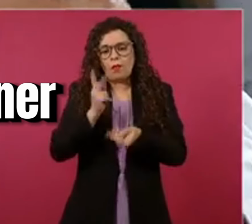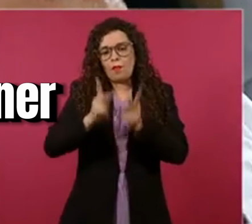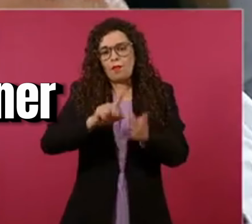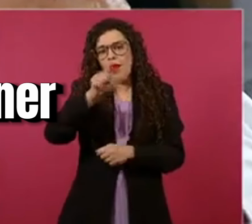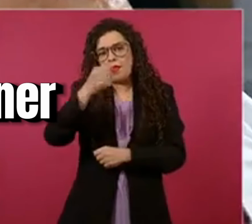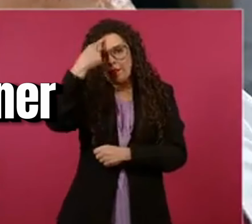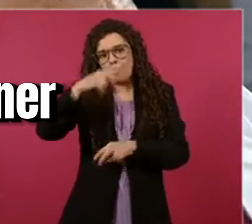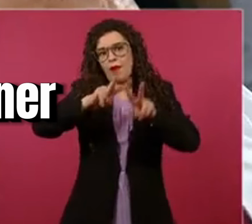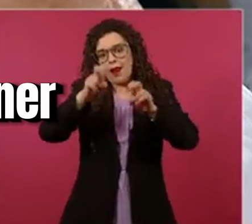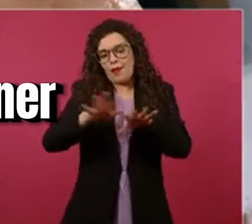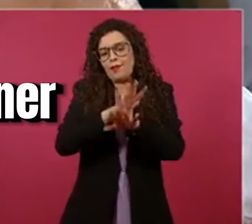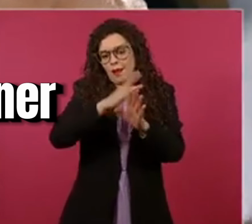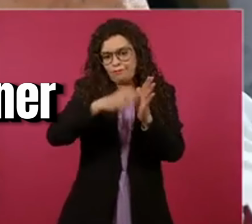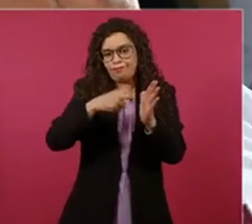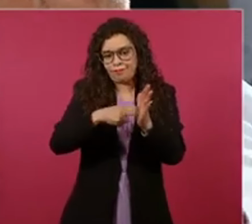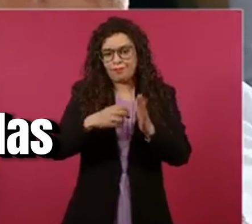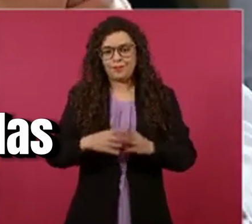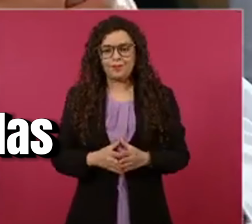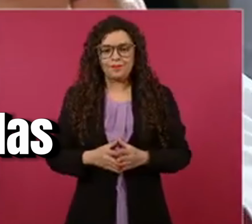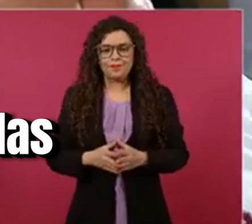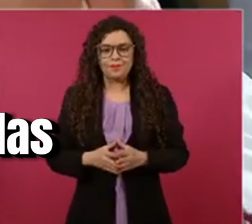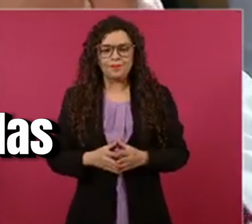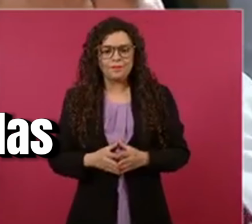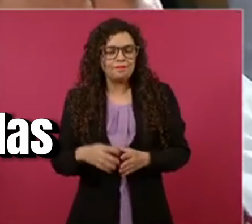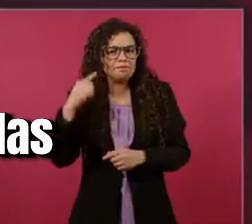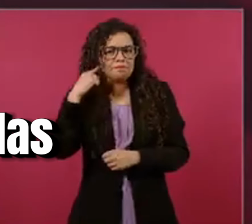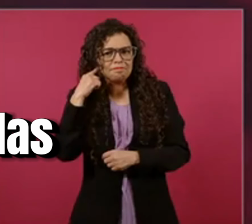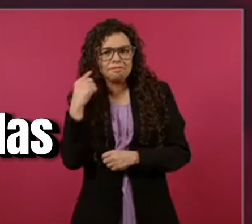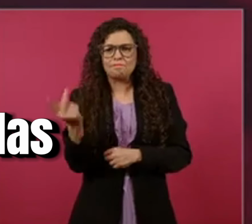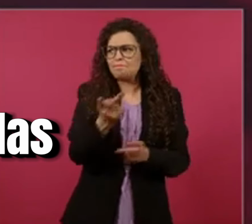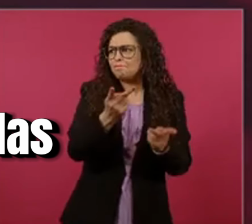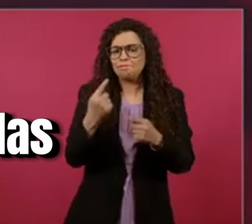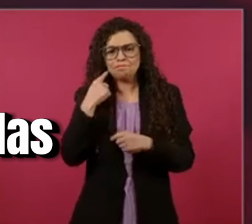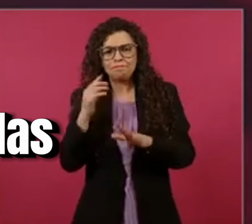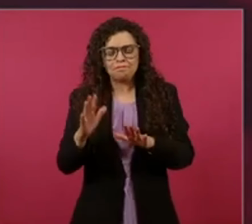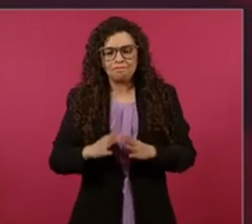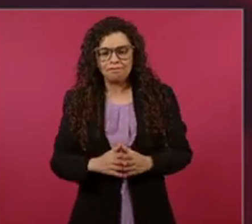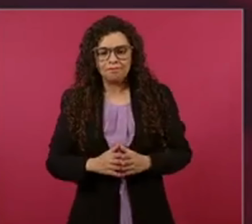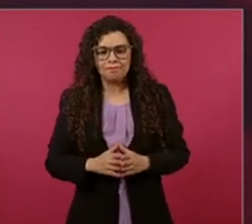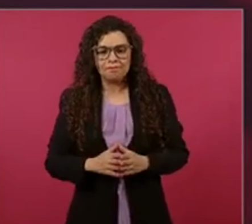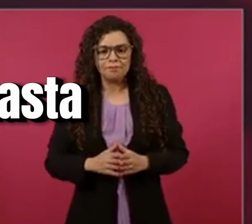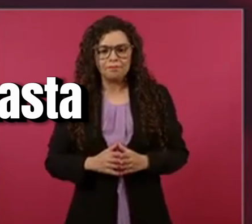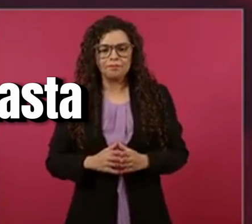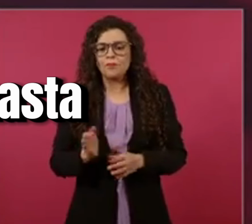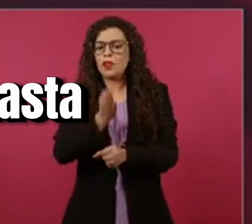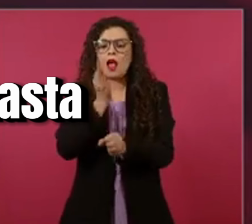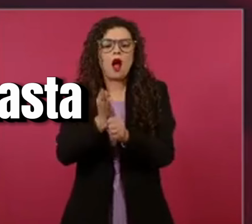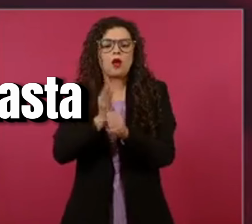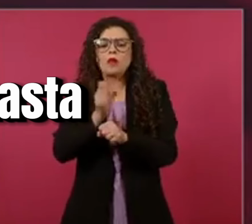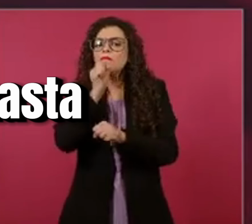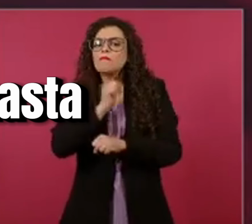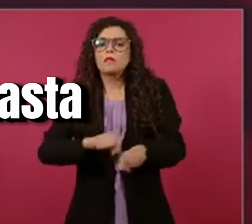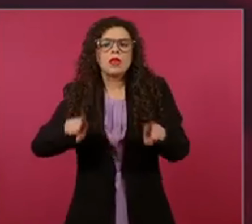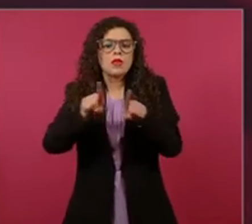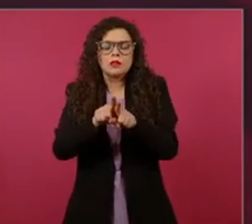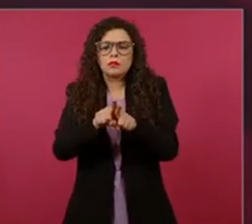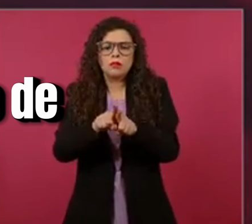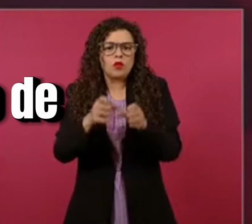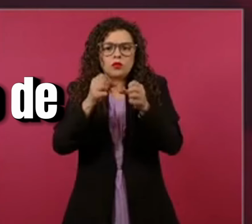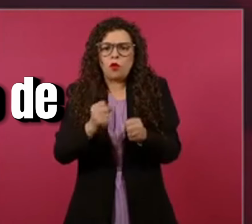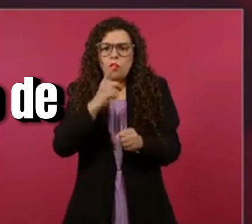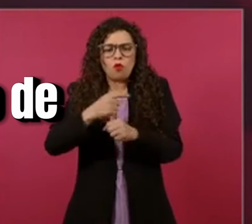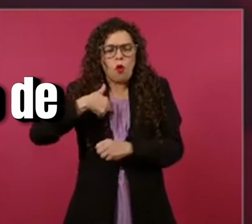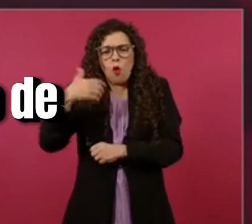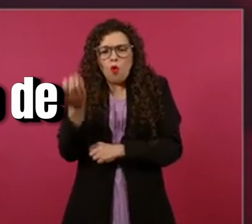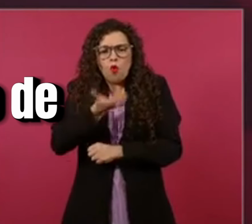que le comentó, si va a tener usted también. Vamos ahora con esto y ya vamos a las… Por lo pronto es la misma seguridad que he tenido hasta ahora